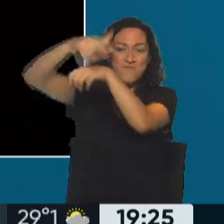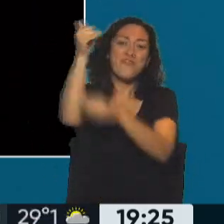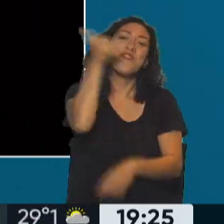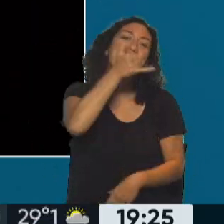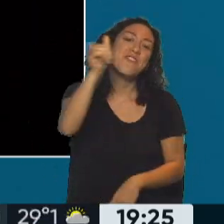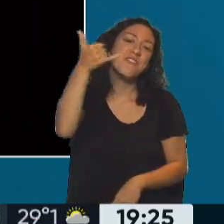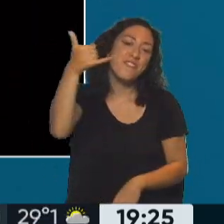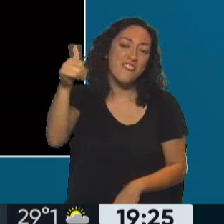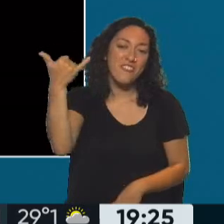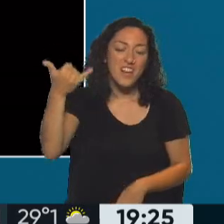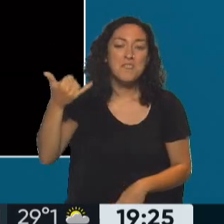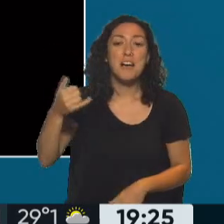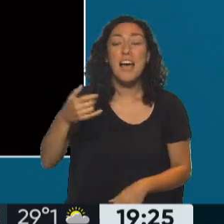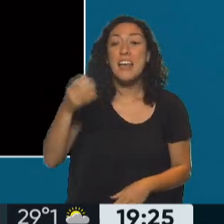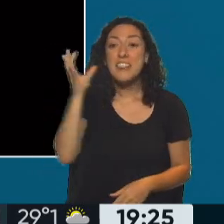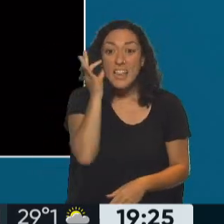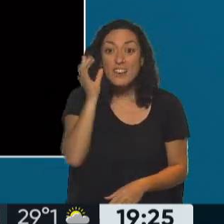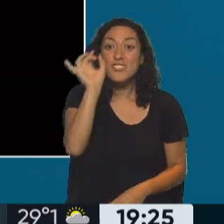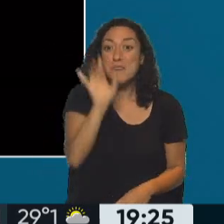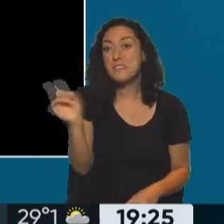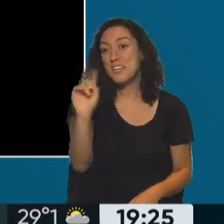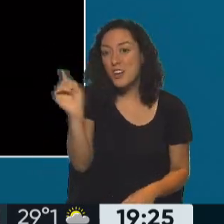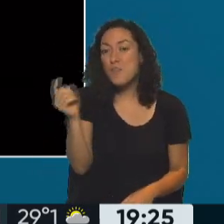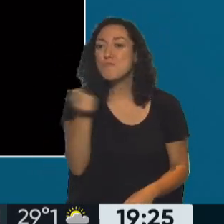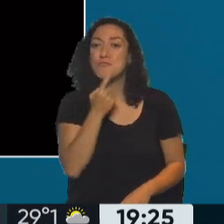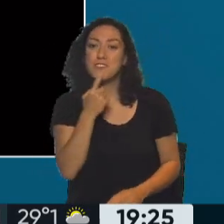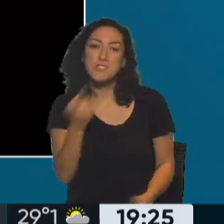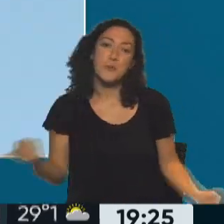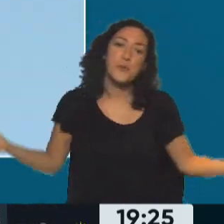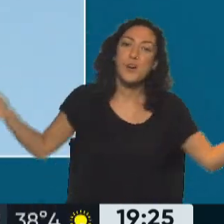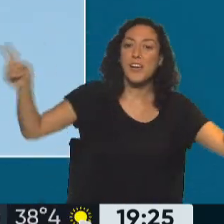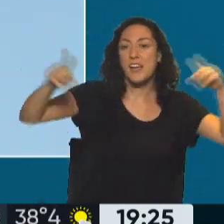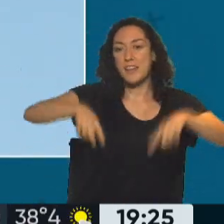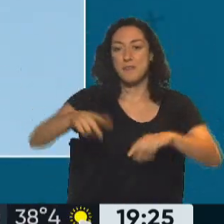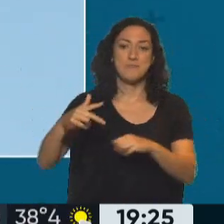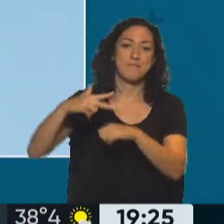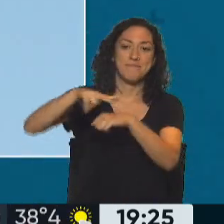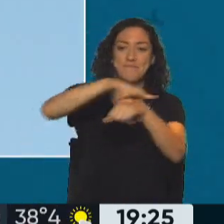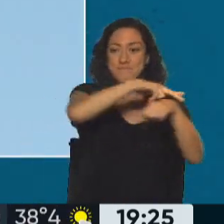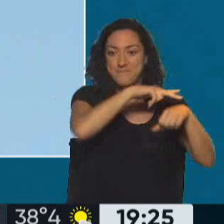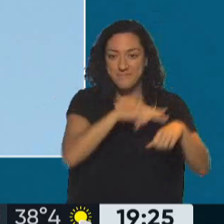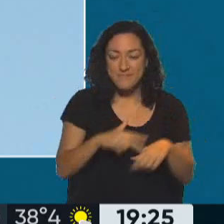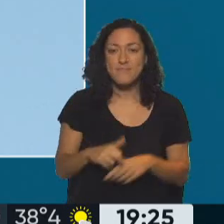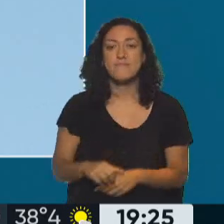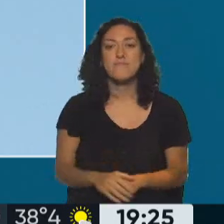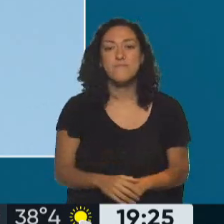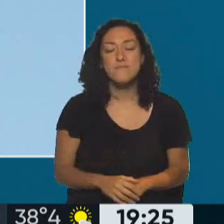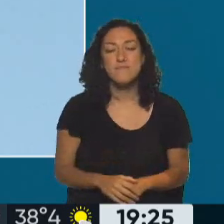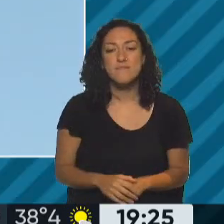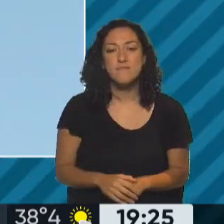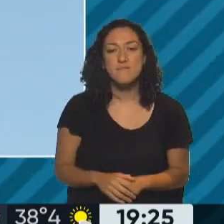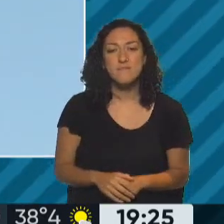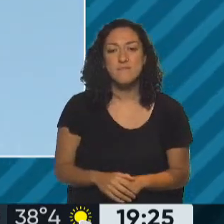del querido Diego, los muchachos pegando la vuelta, pegando la rotonda del